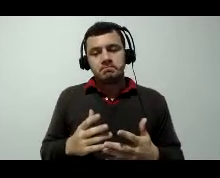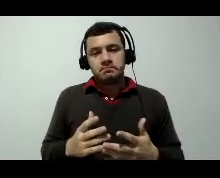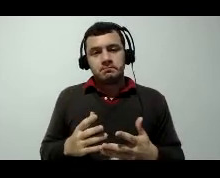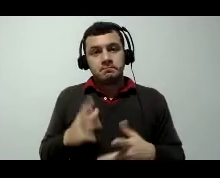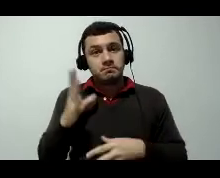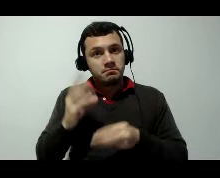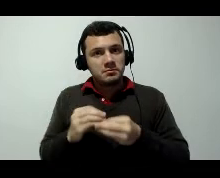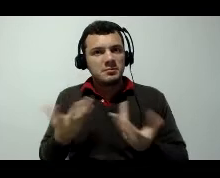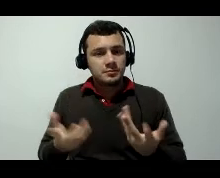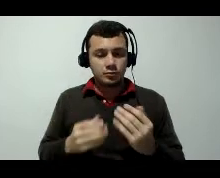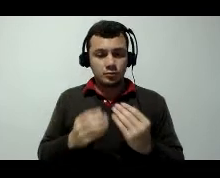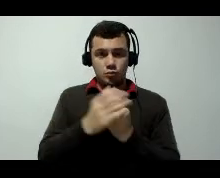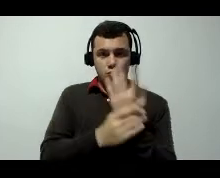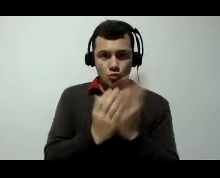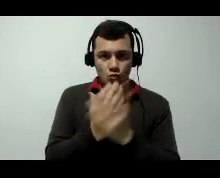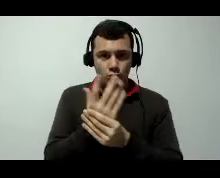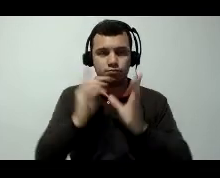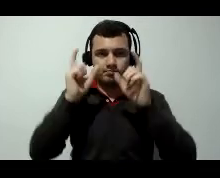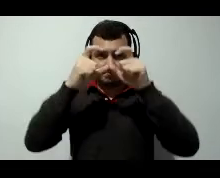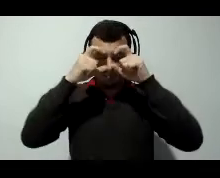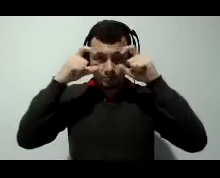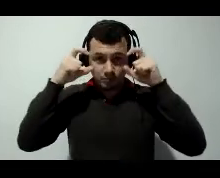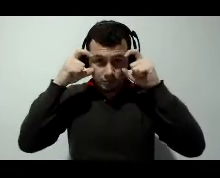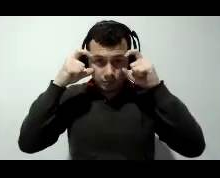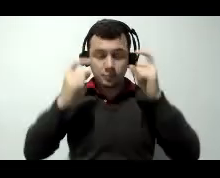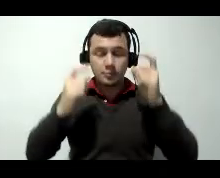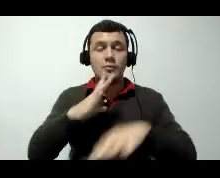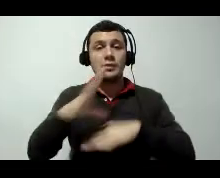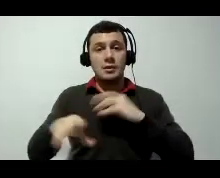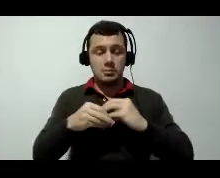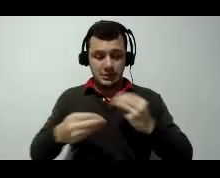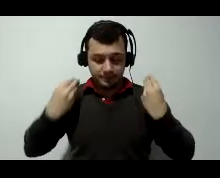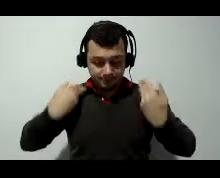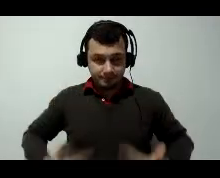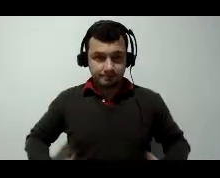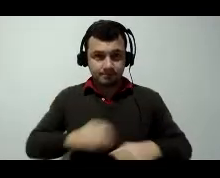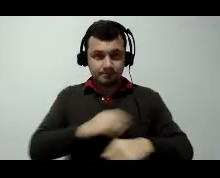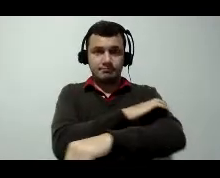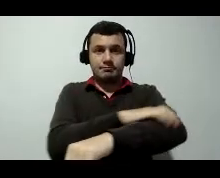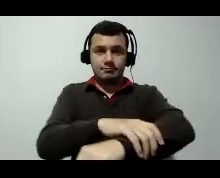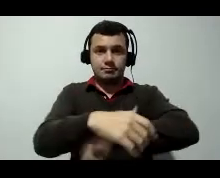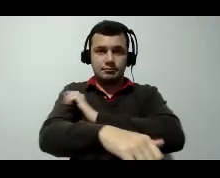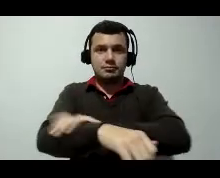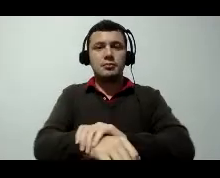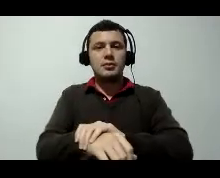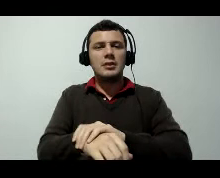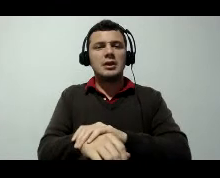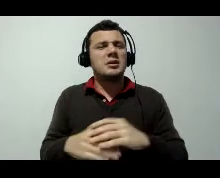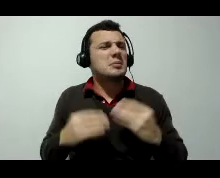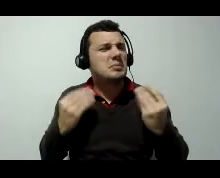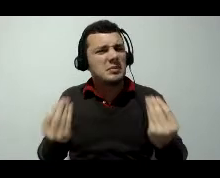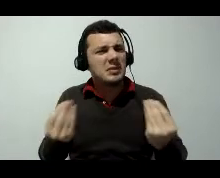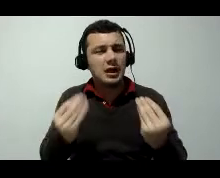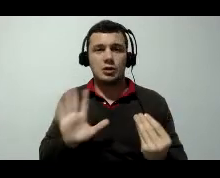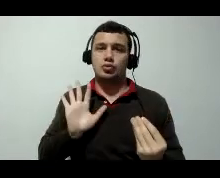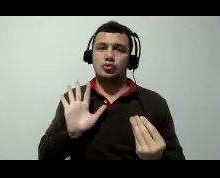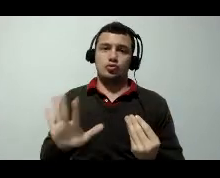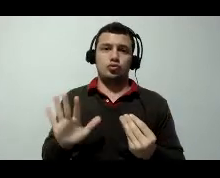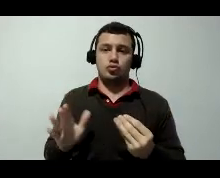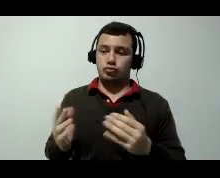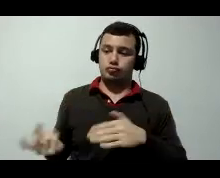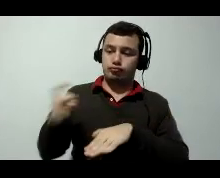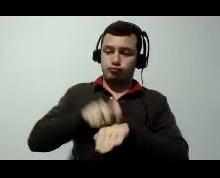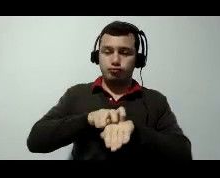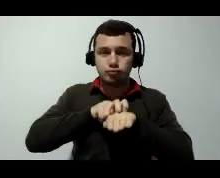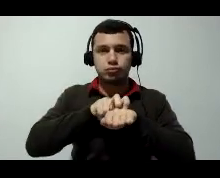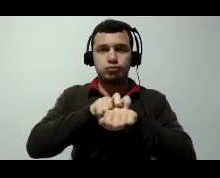de guantes, gafas protectoras y bata para cuando estén haciendo el transporte médico de